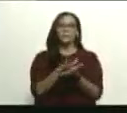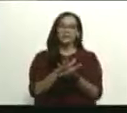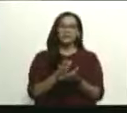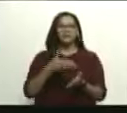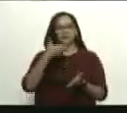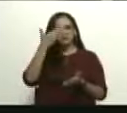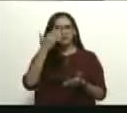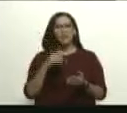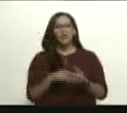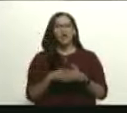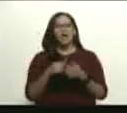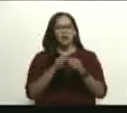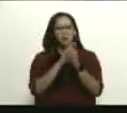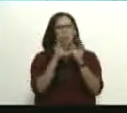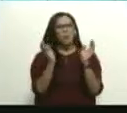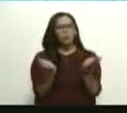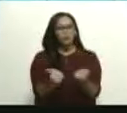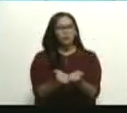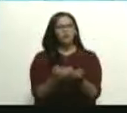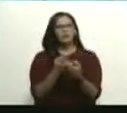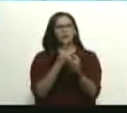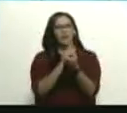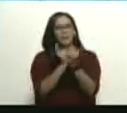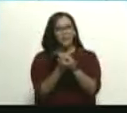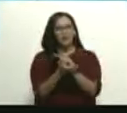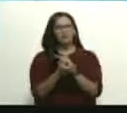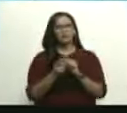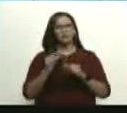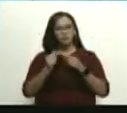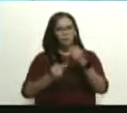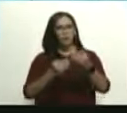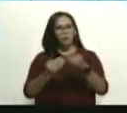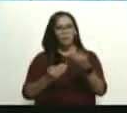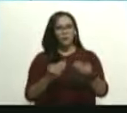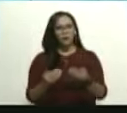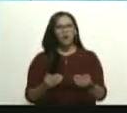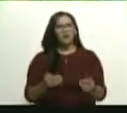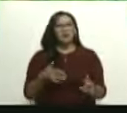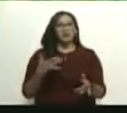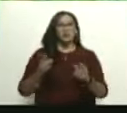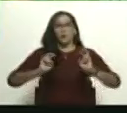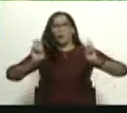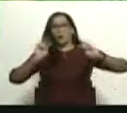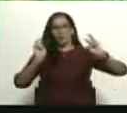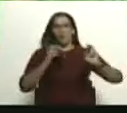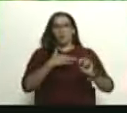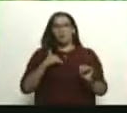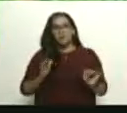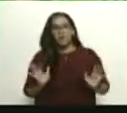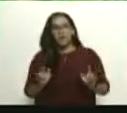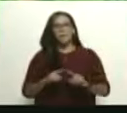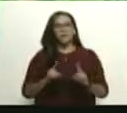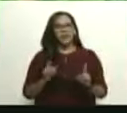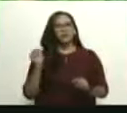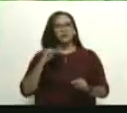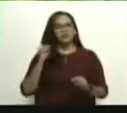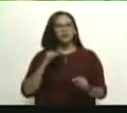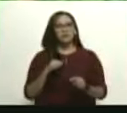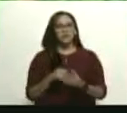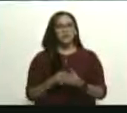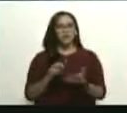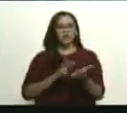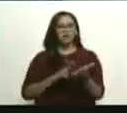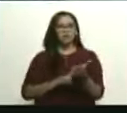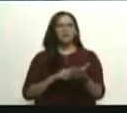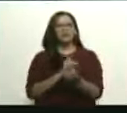sea, creo que el mundo está cambiando de una forma gradual, quizás no perceptible con los grandes titulares que uno quisiera, pero sí es un hecho real